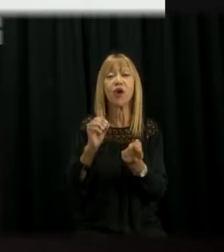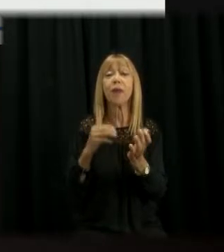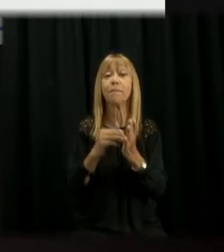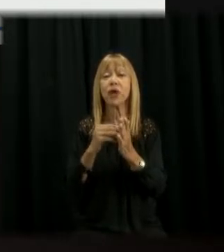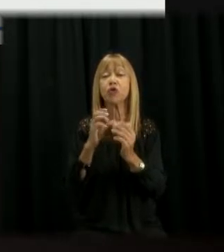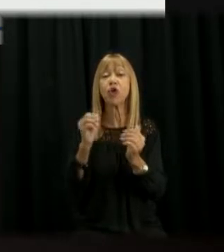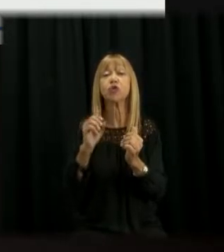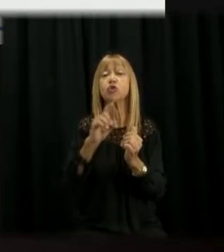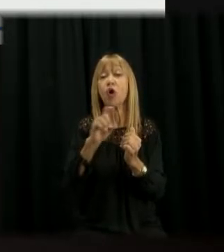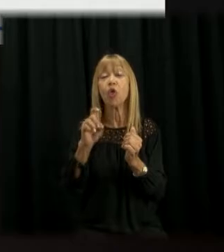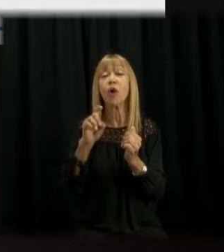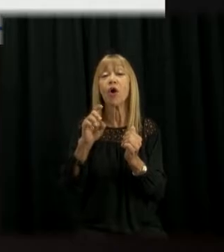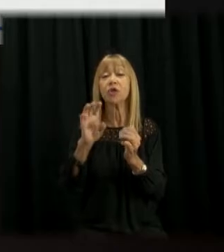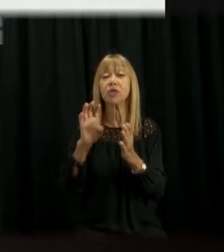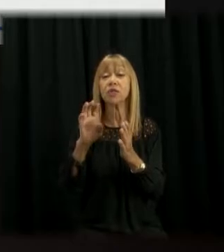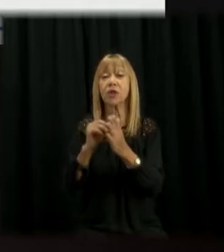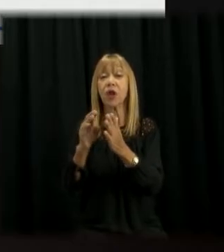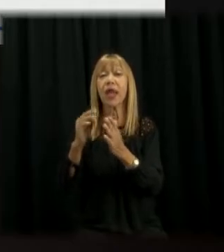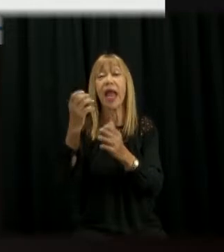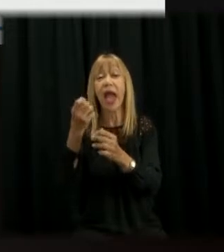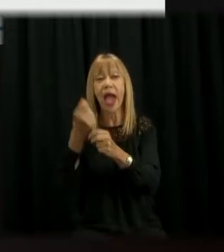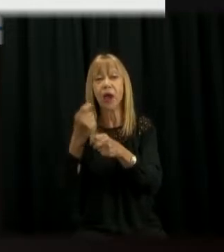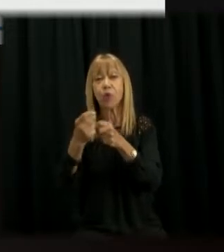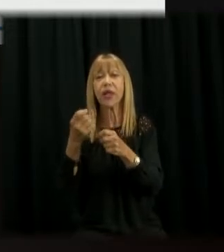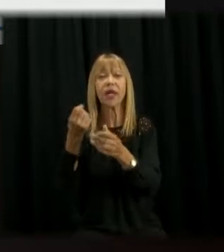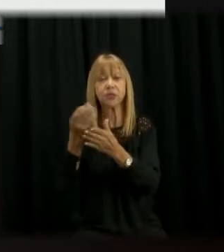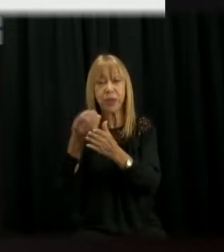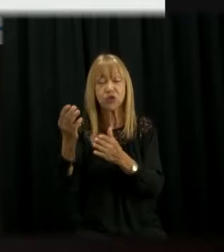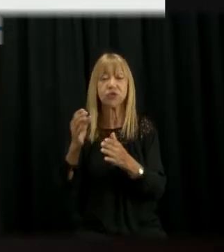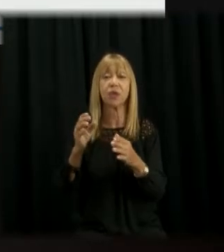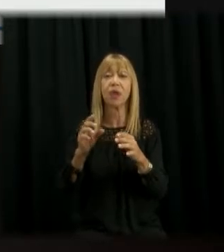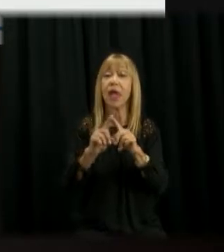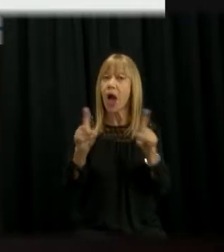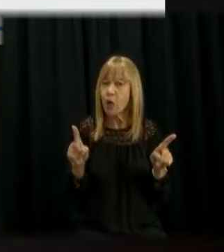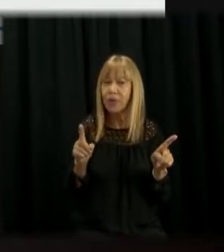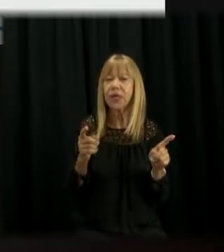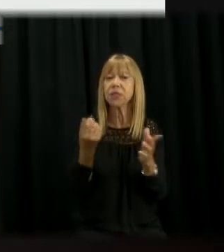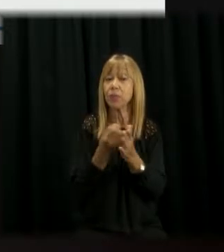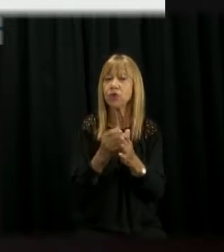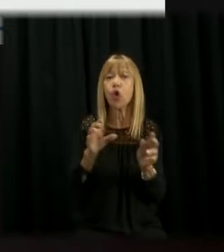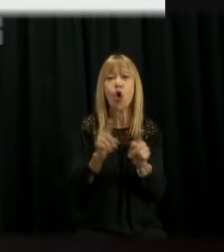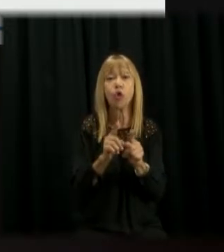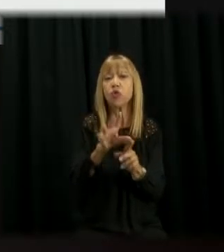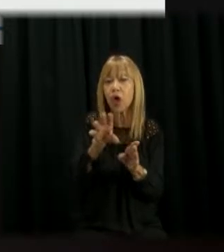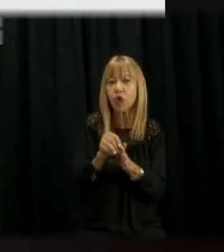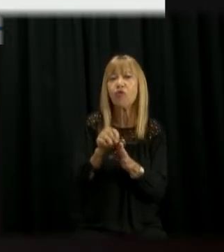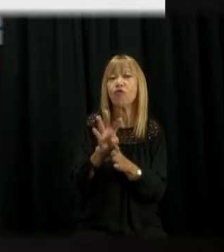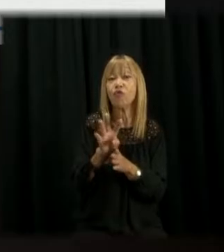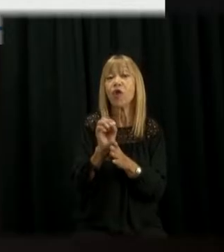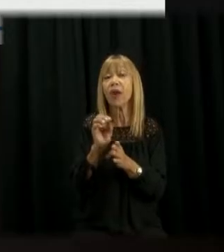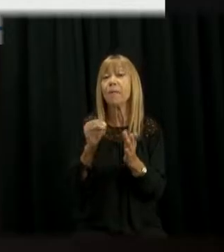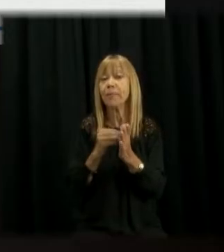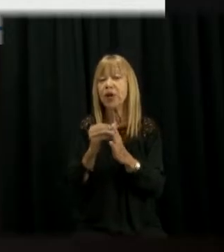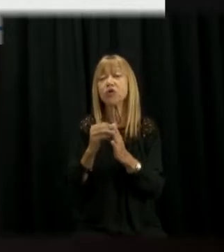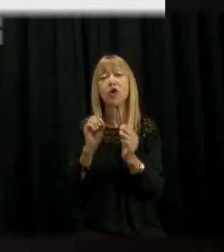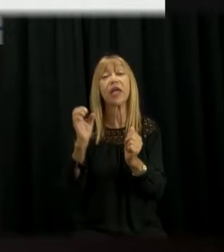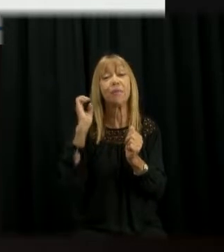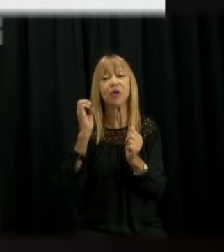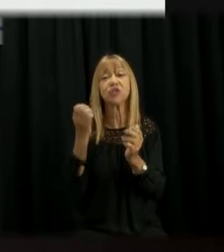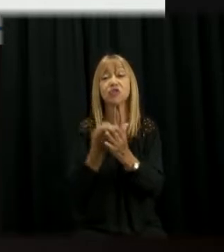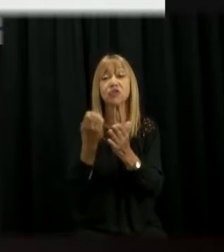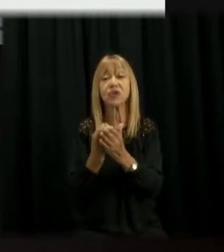La contribución baja a 40 millones, a 121 millones en gastos. Sin embargo, el presupuesto también tiene